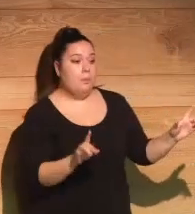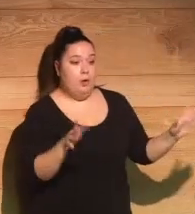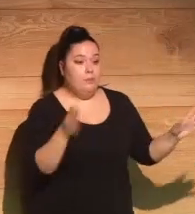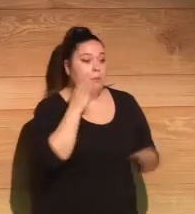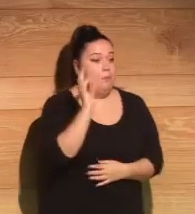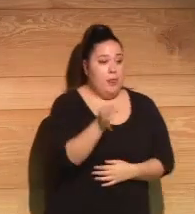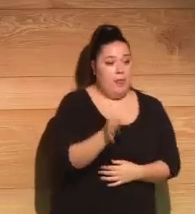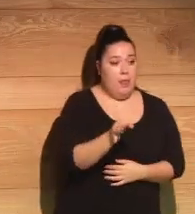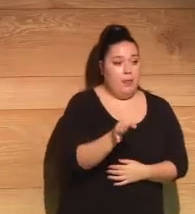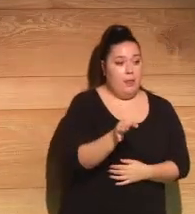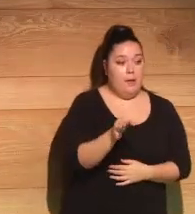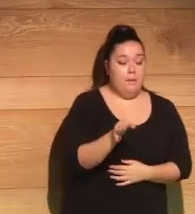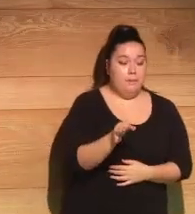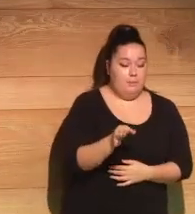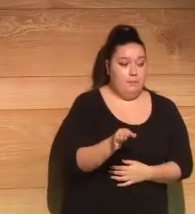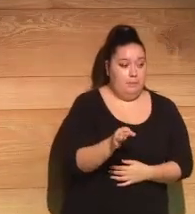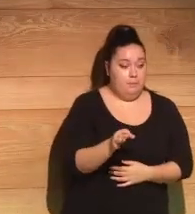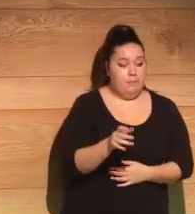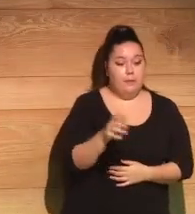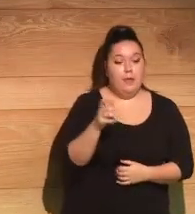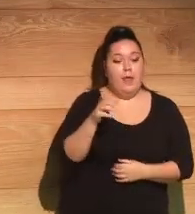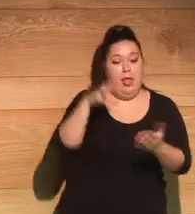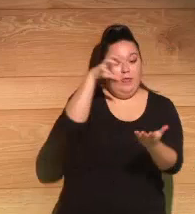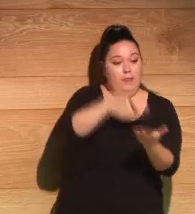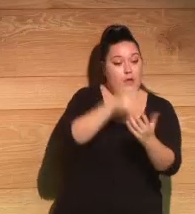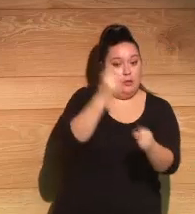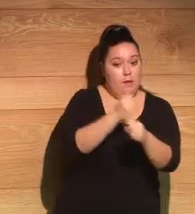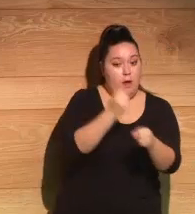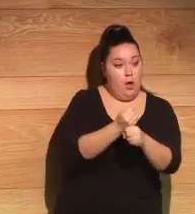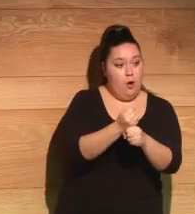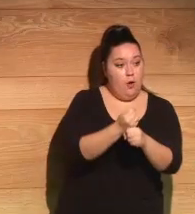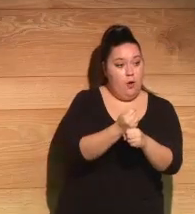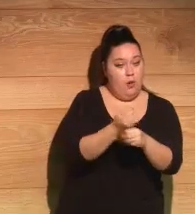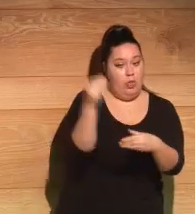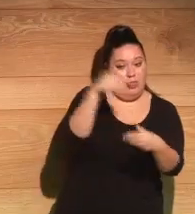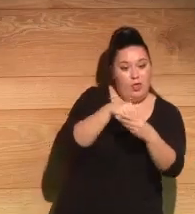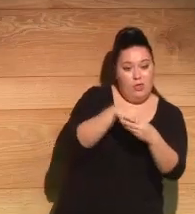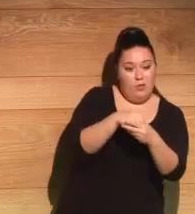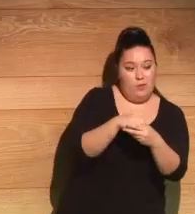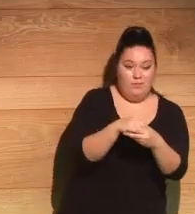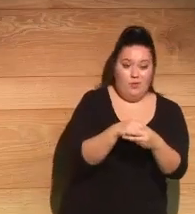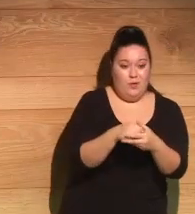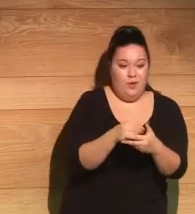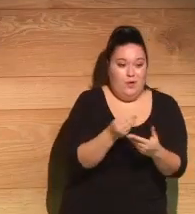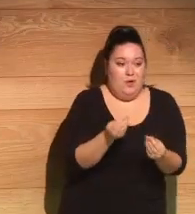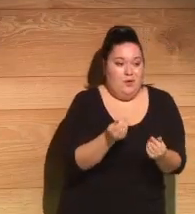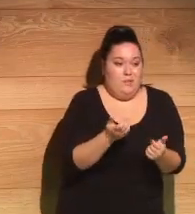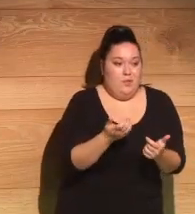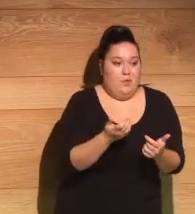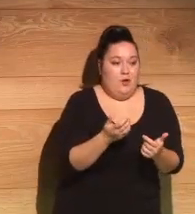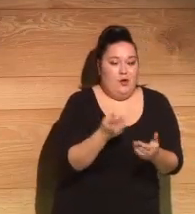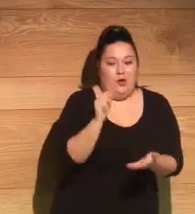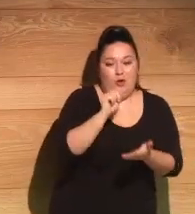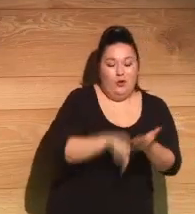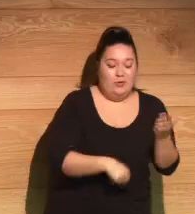que contratan, o sea, que hacen a otras ir a sus centros de trabajo, muchas veces en malas condiciones, las personas que no tienen